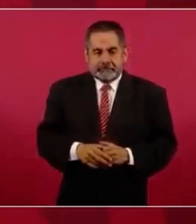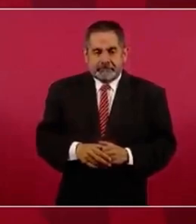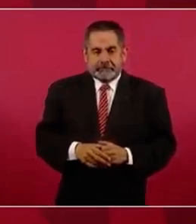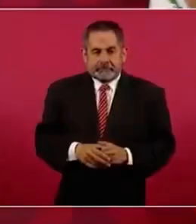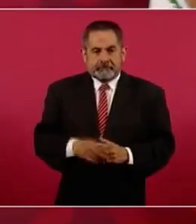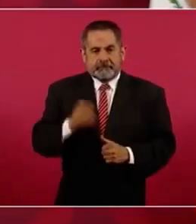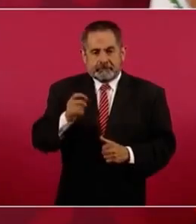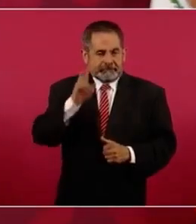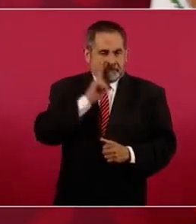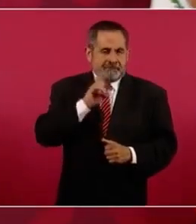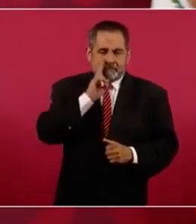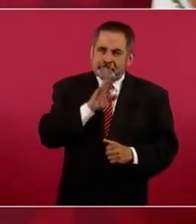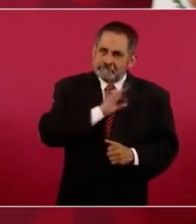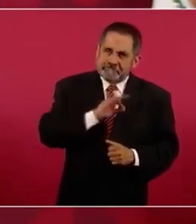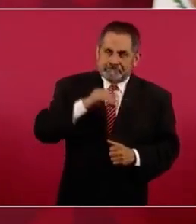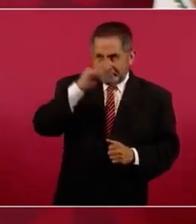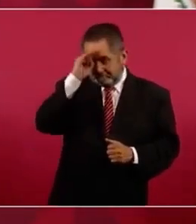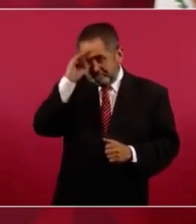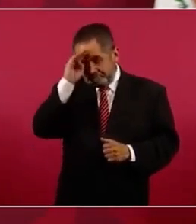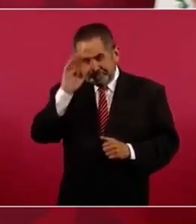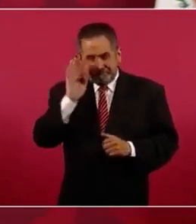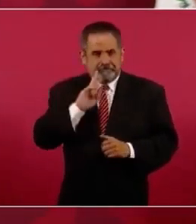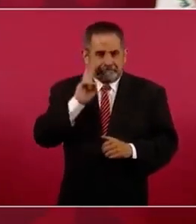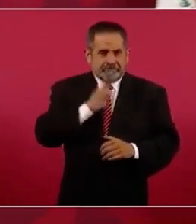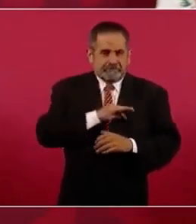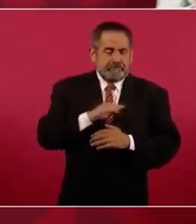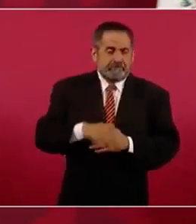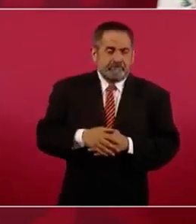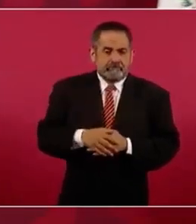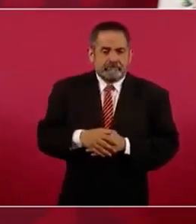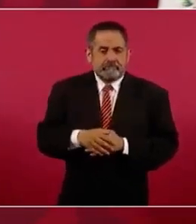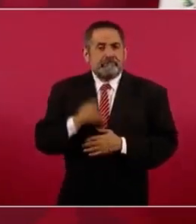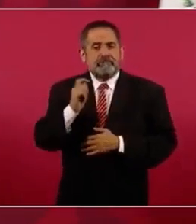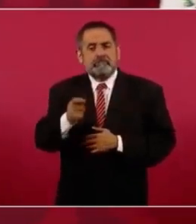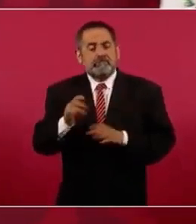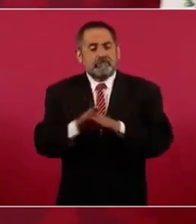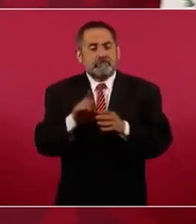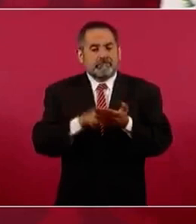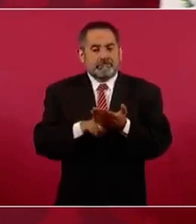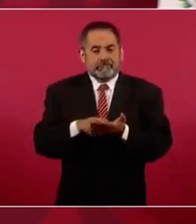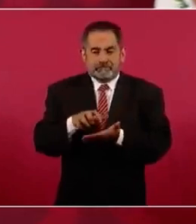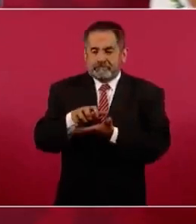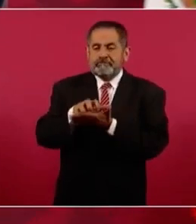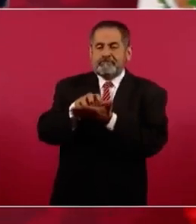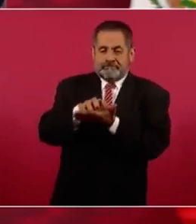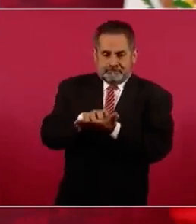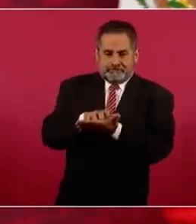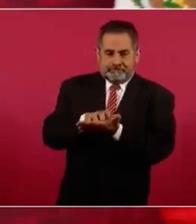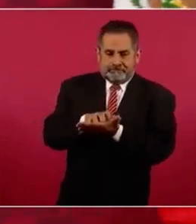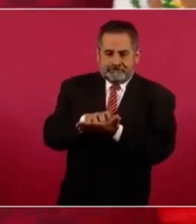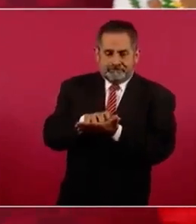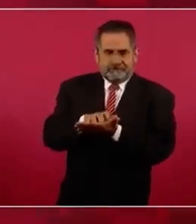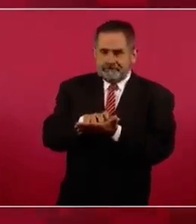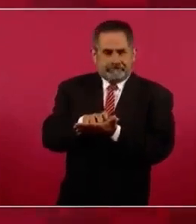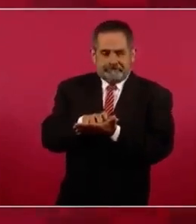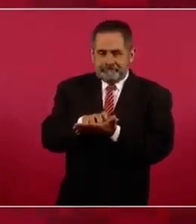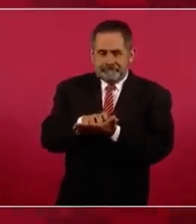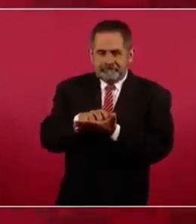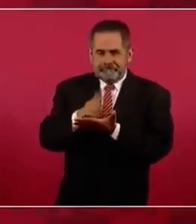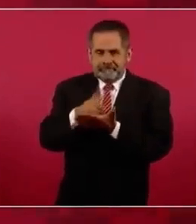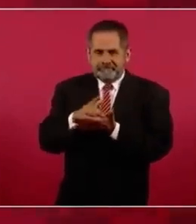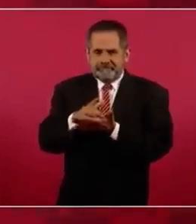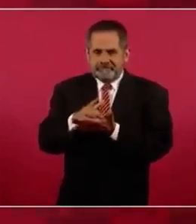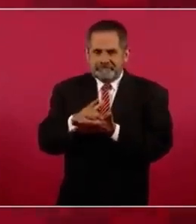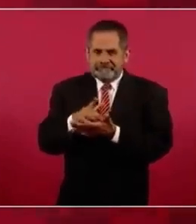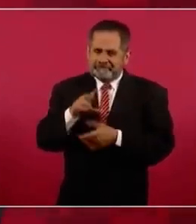Y a ver si es posible pasar de la austeridad republicana a